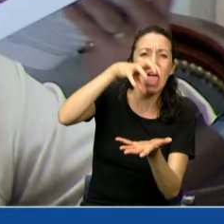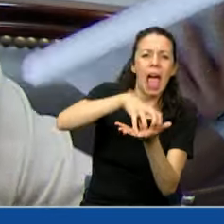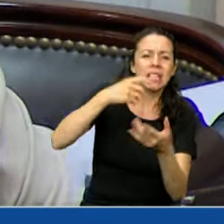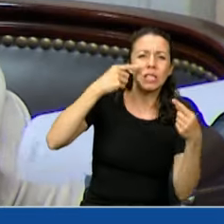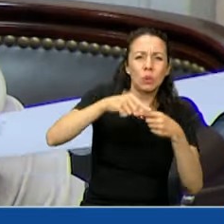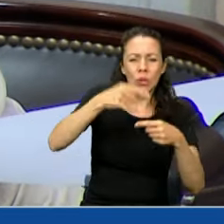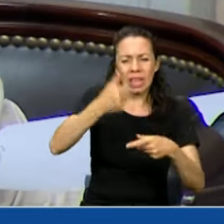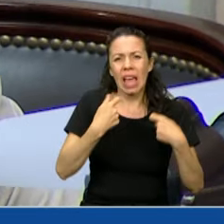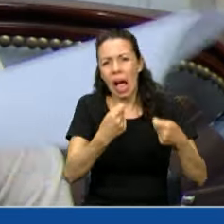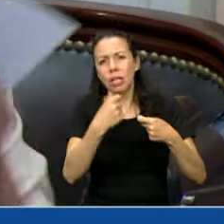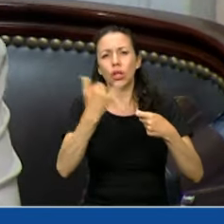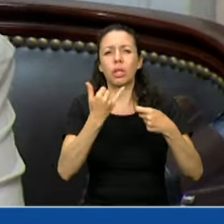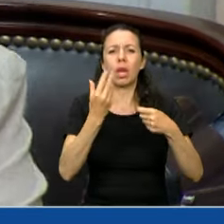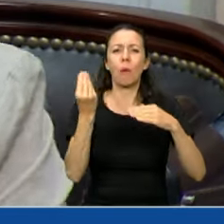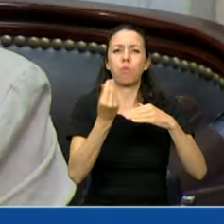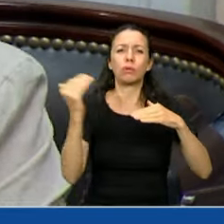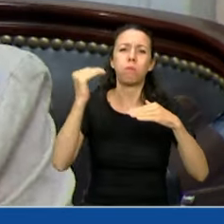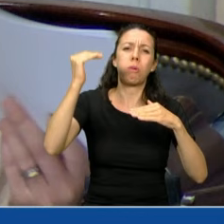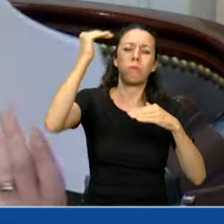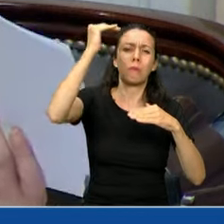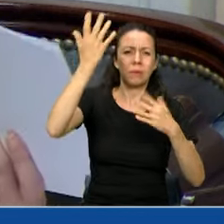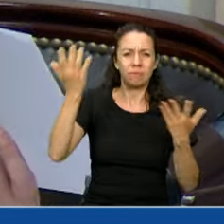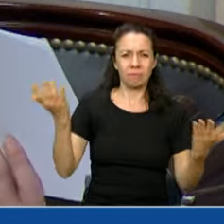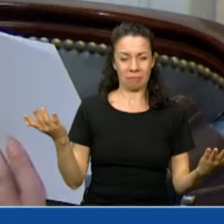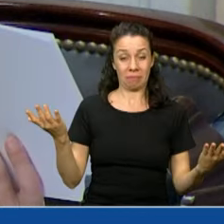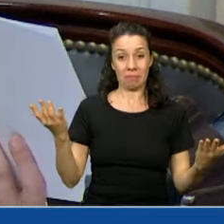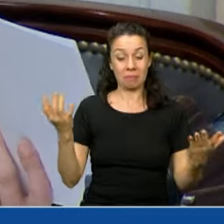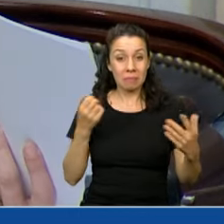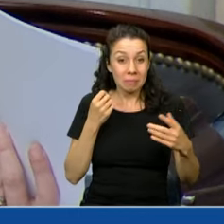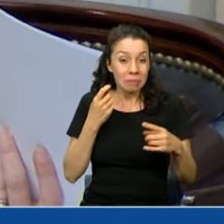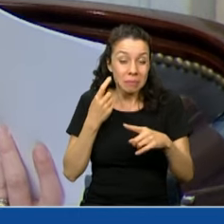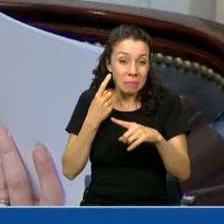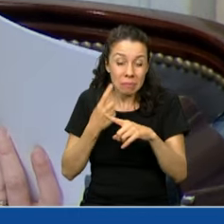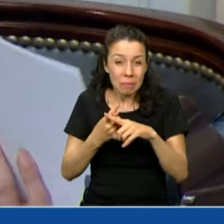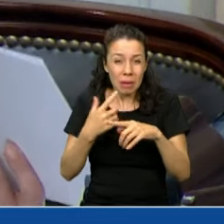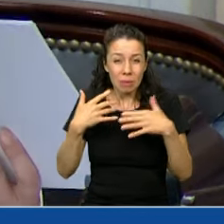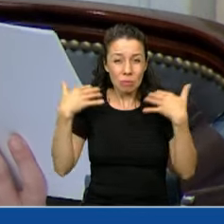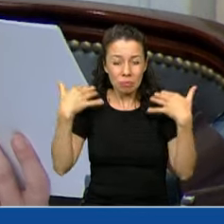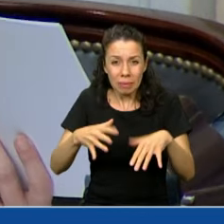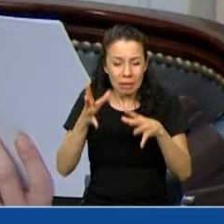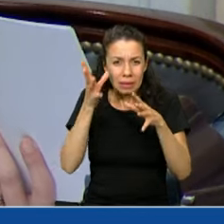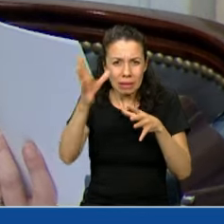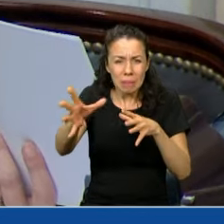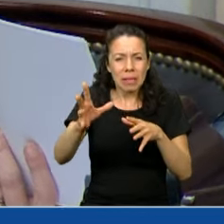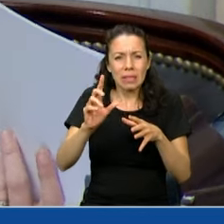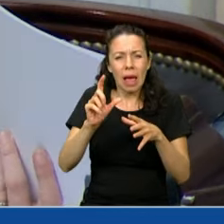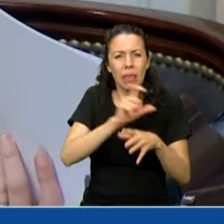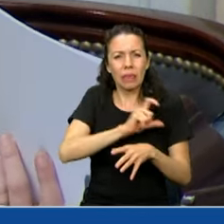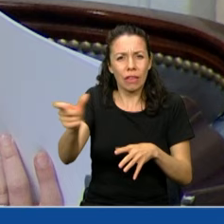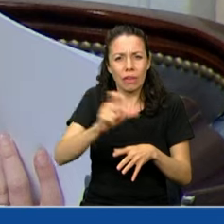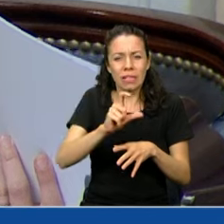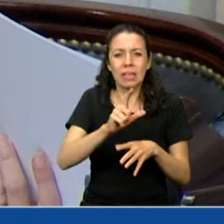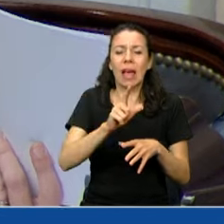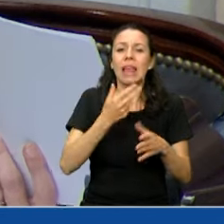gasto y que tiene burocracia además con una tremenda discriminación la tasa de asistencia